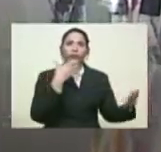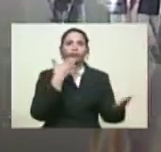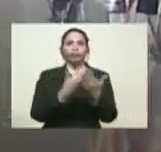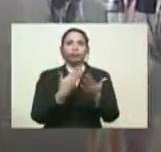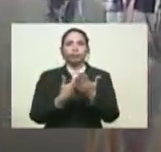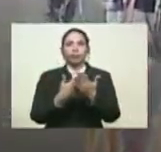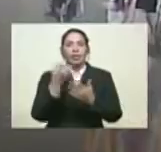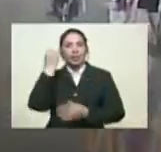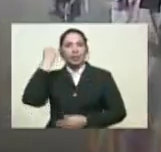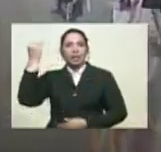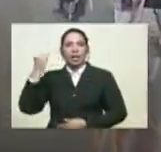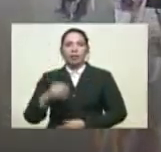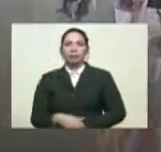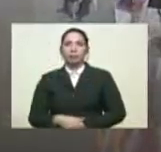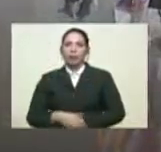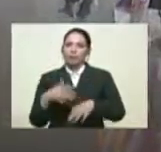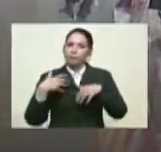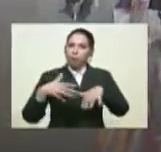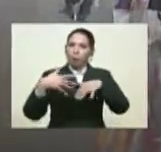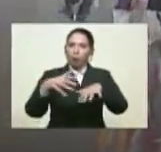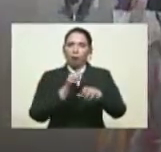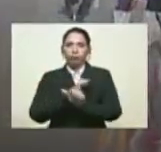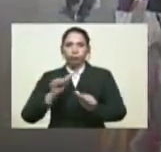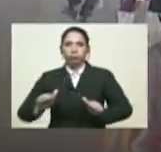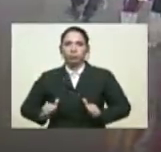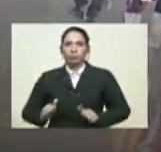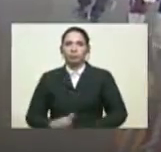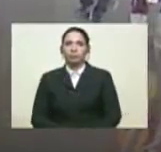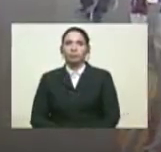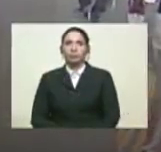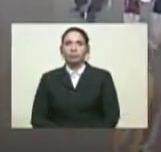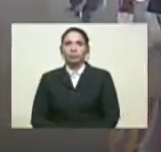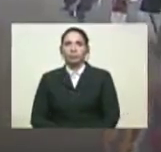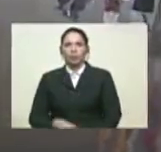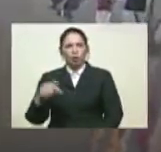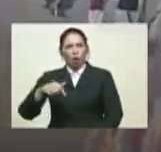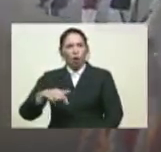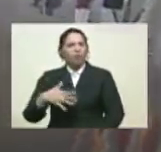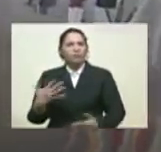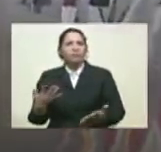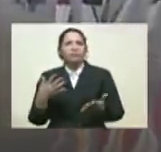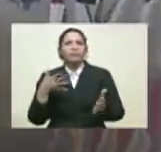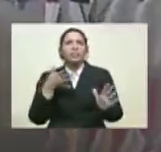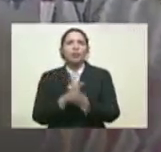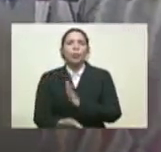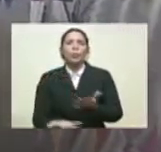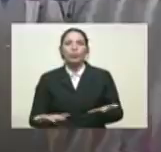idea, éramos un ejército. Y que somos hoy